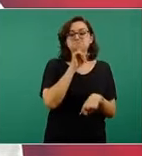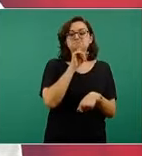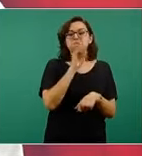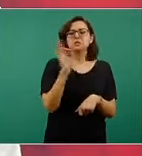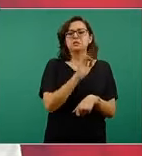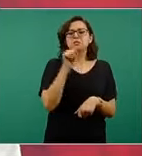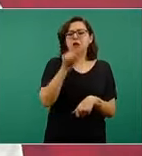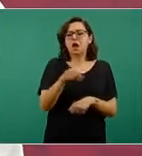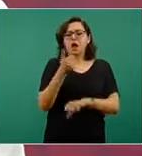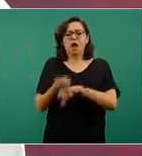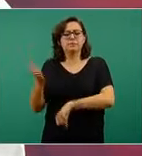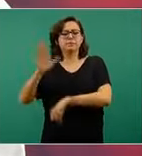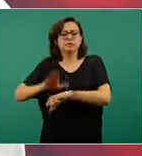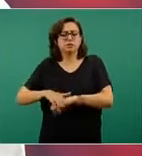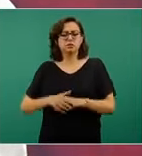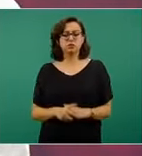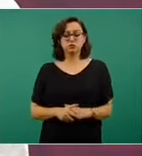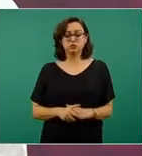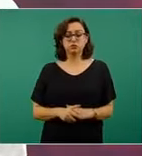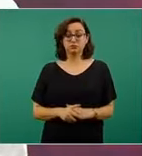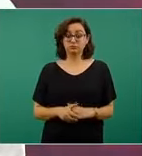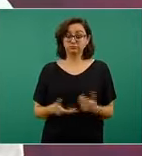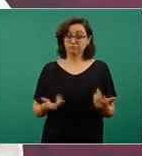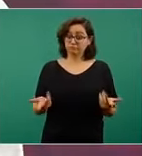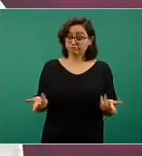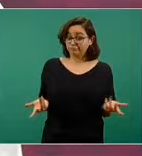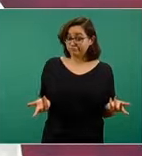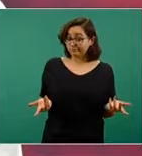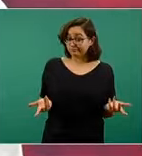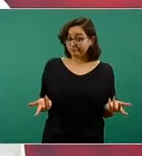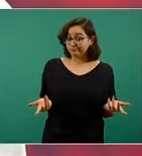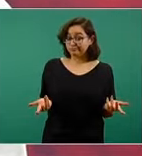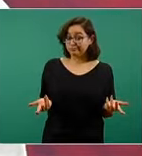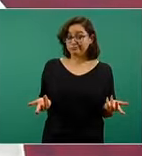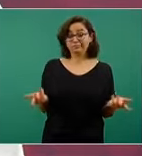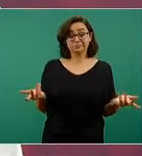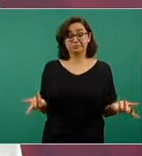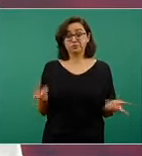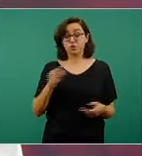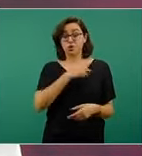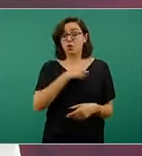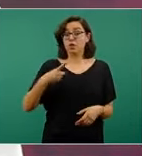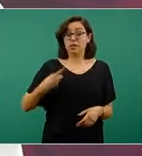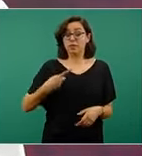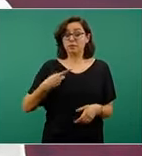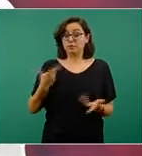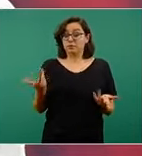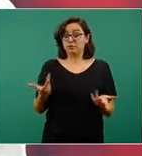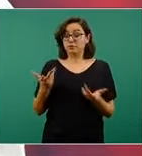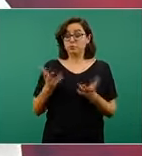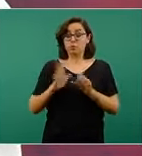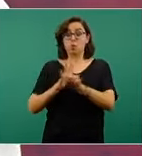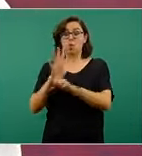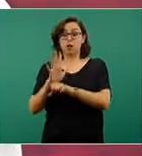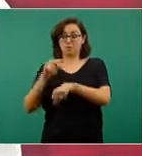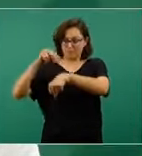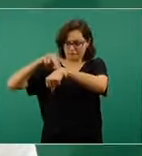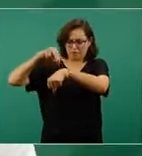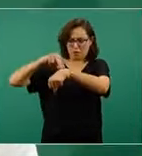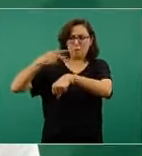un campo administrativo. Entonces no hay que tomar en cuenta la asignación laboral, sino el trabajo